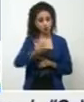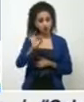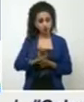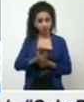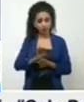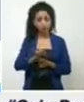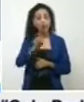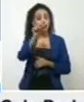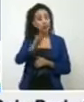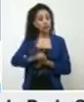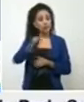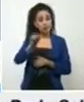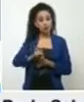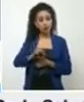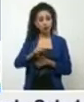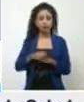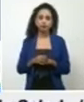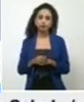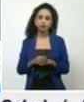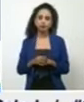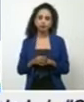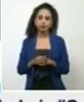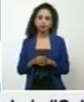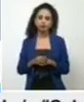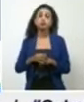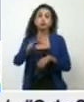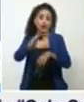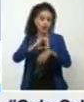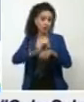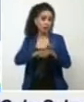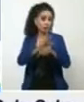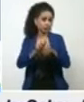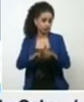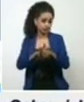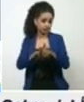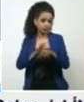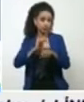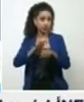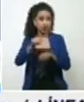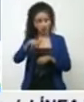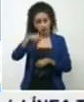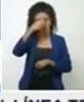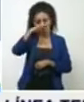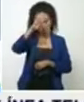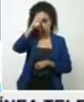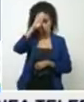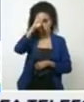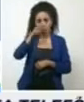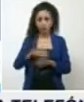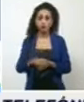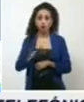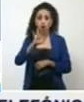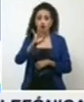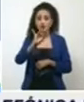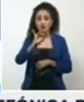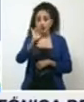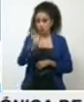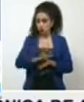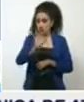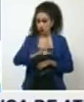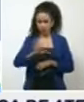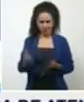pacientes que han tenido COVID en Cuba, pues ya se ha recuperado, está de